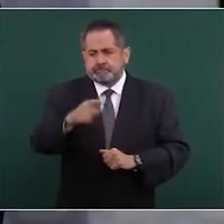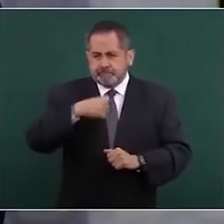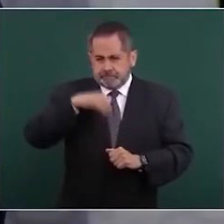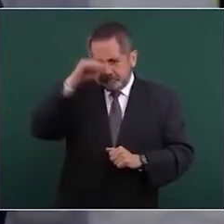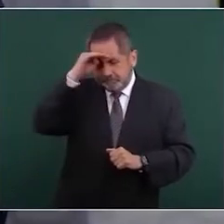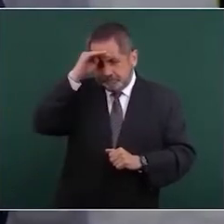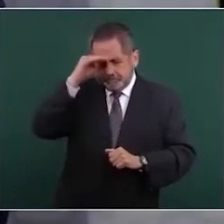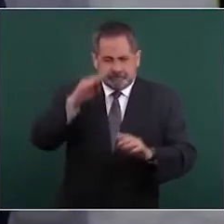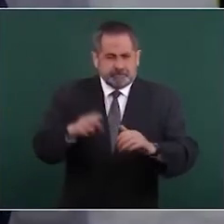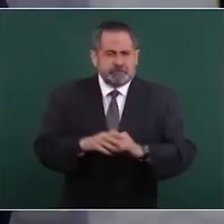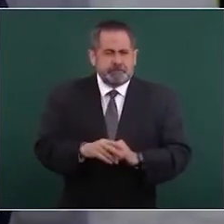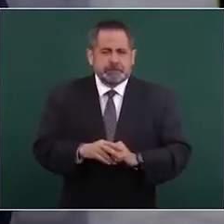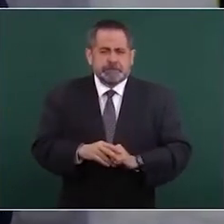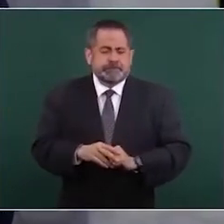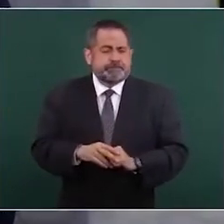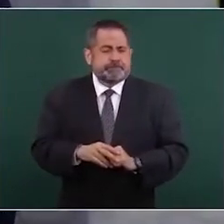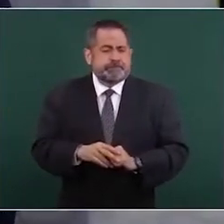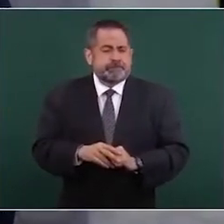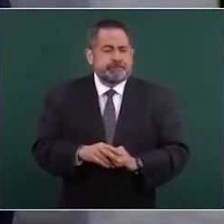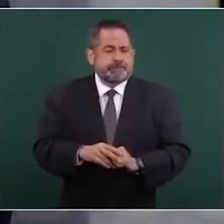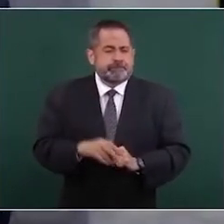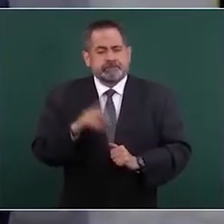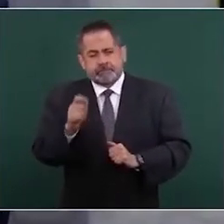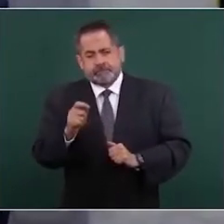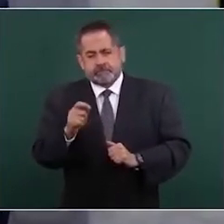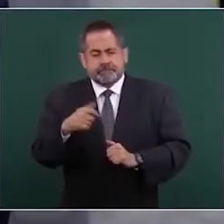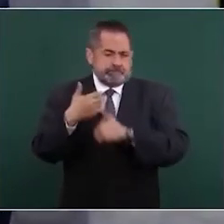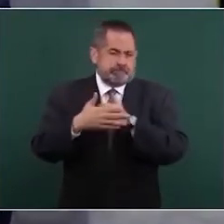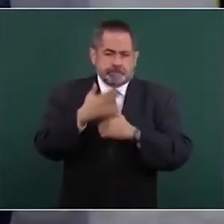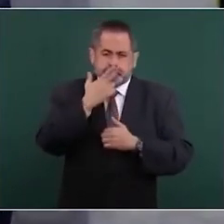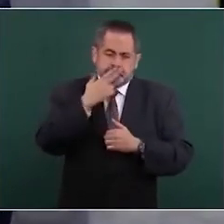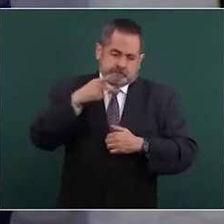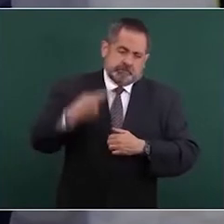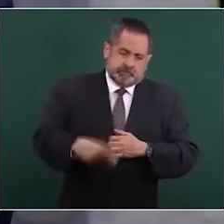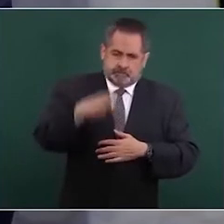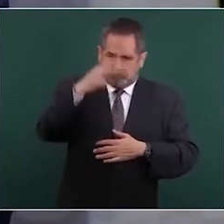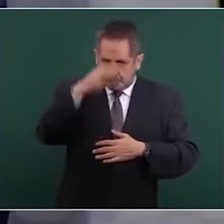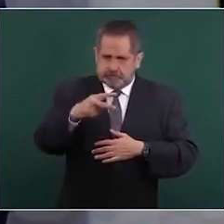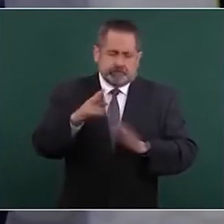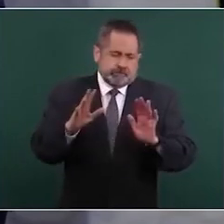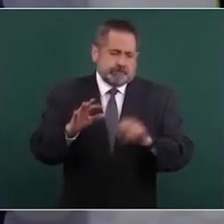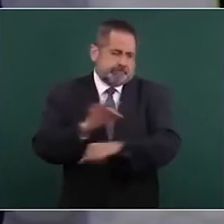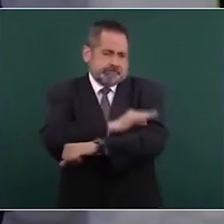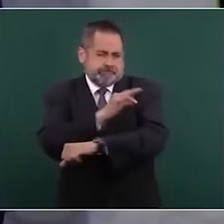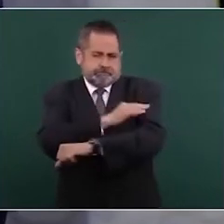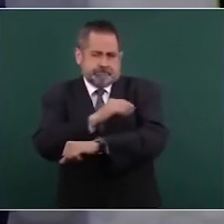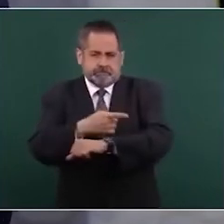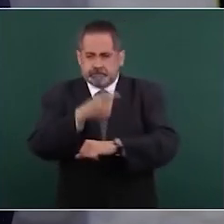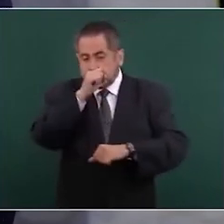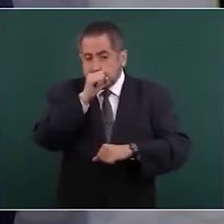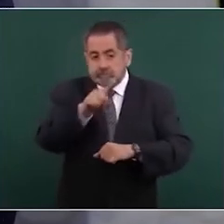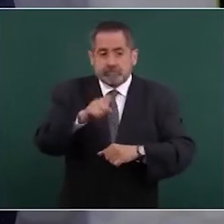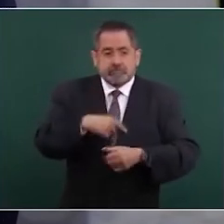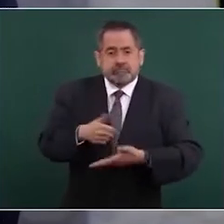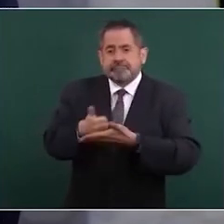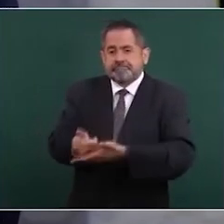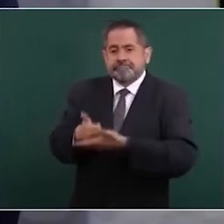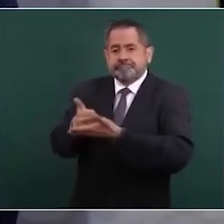pensando en que se va a utilizar en México y también vamos a seguir